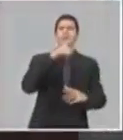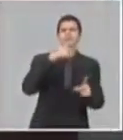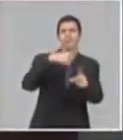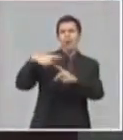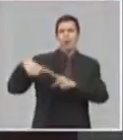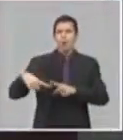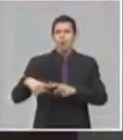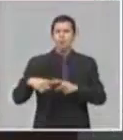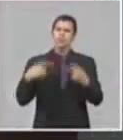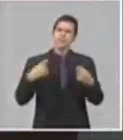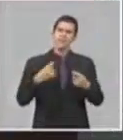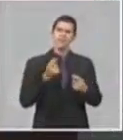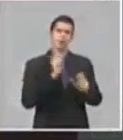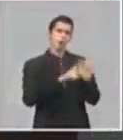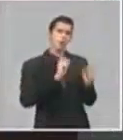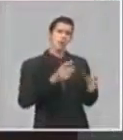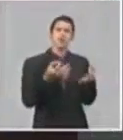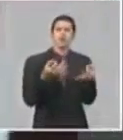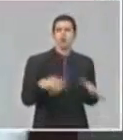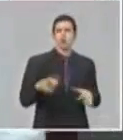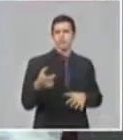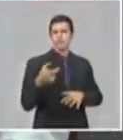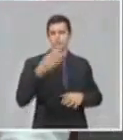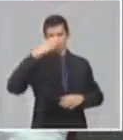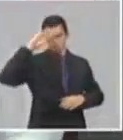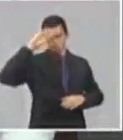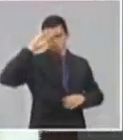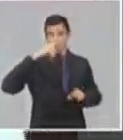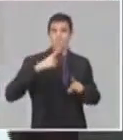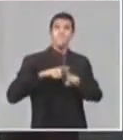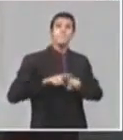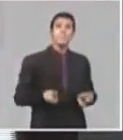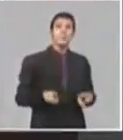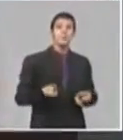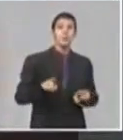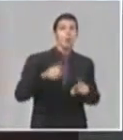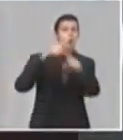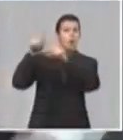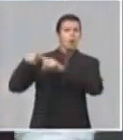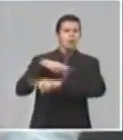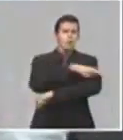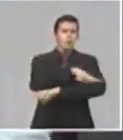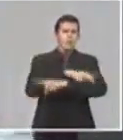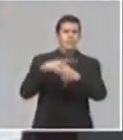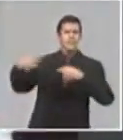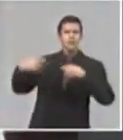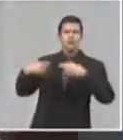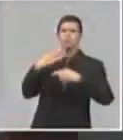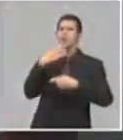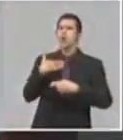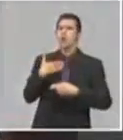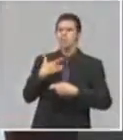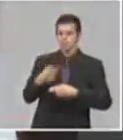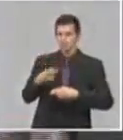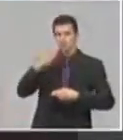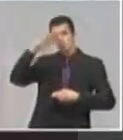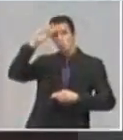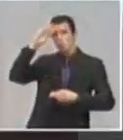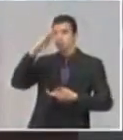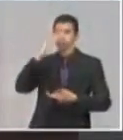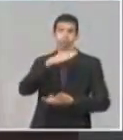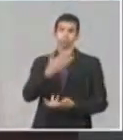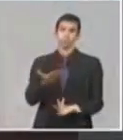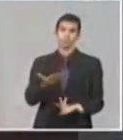permite las otras tiendas poder sostener sostener las otras cosas que queremos vender verdad sólo han dicho yo el bayern